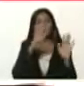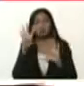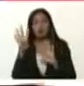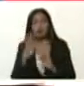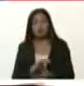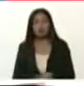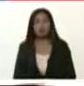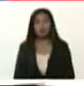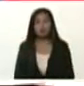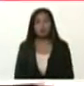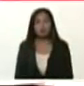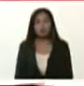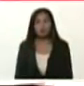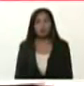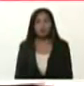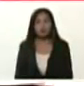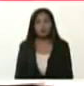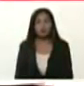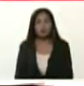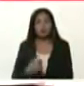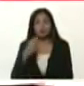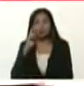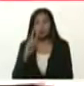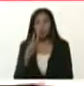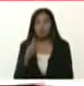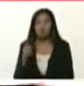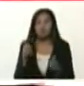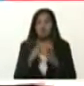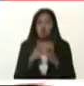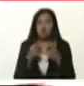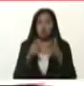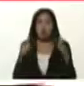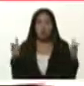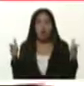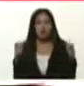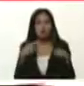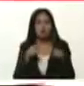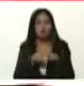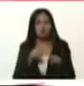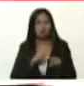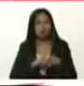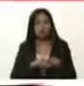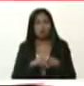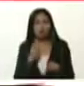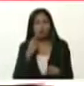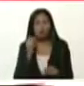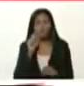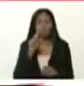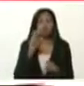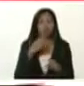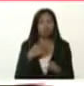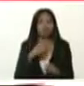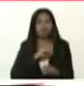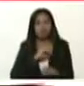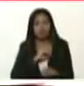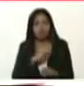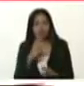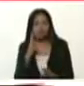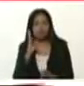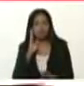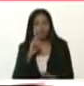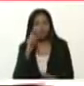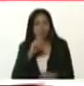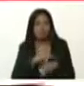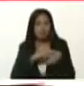acelerado. Nosotros vemos de corto plazo, mediano y largo plazo. Se me chispoteó, pues, como dice el Chavo del Ocho. Se